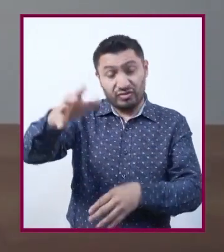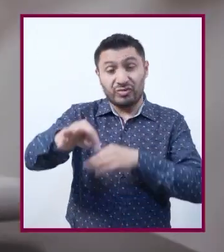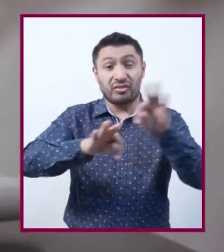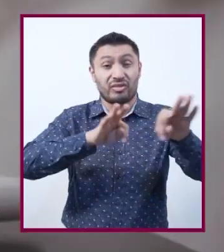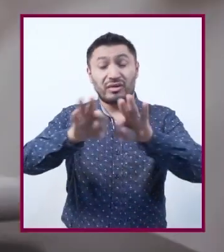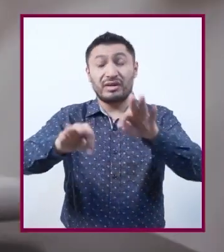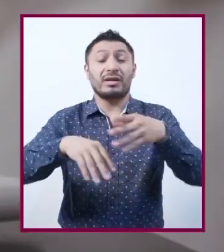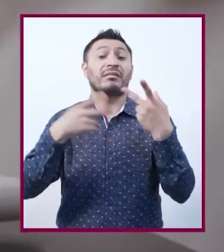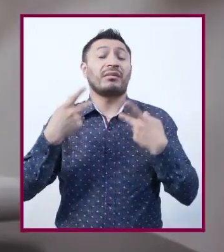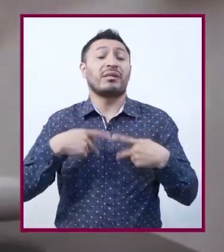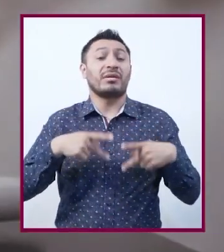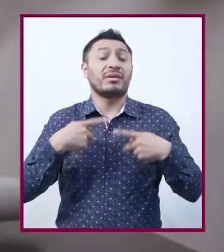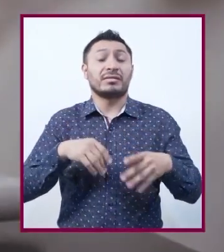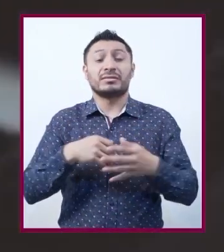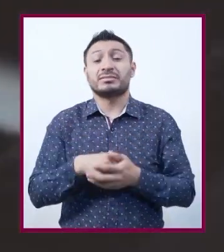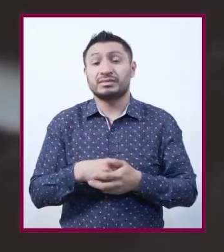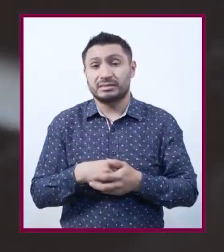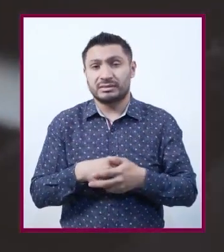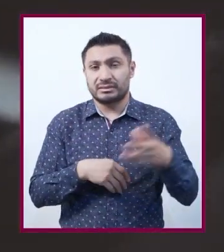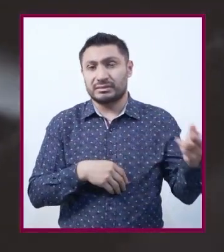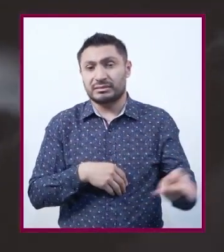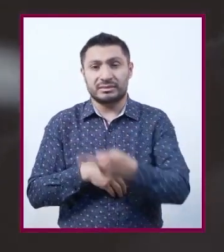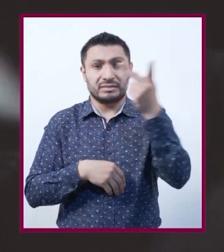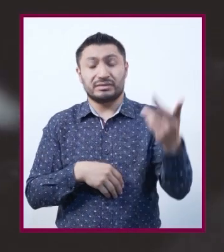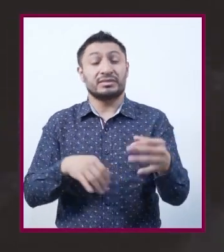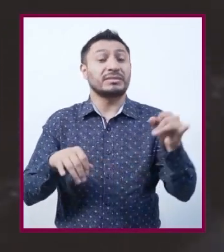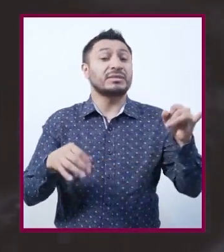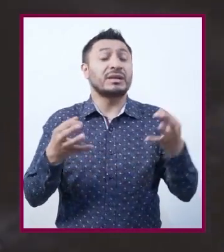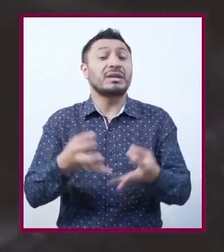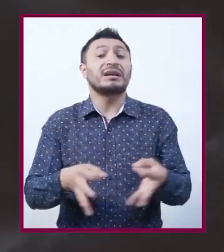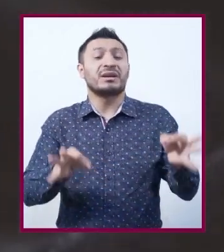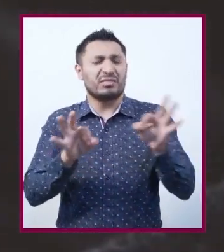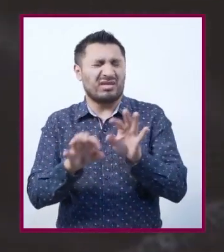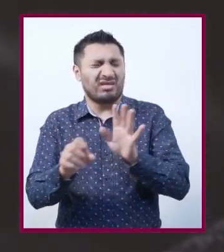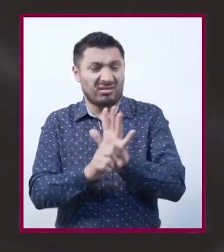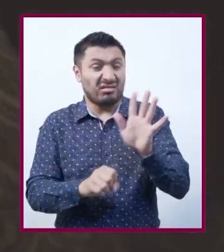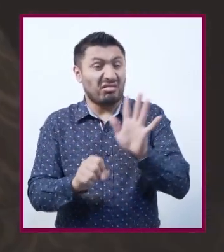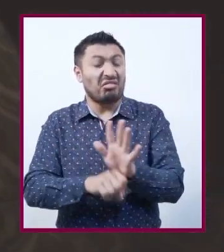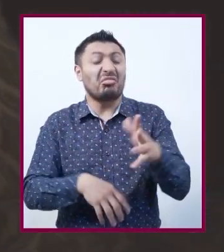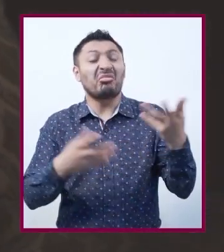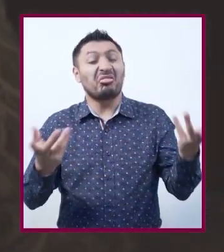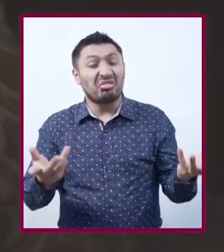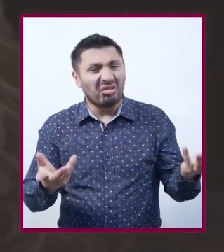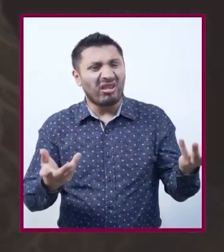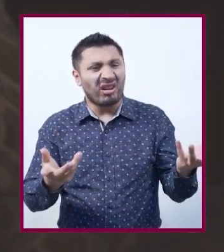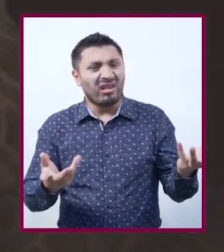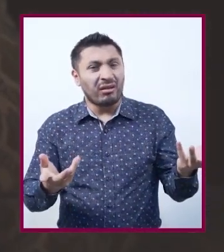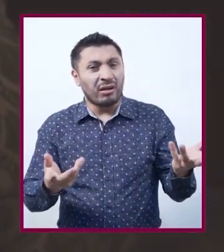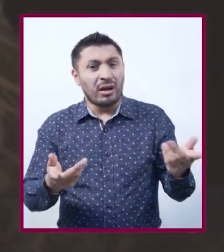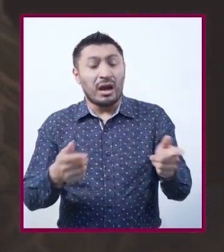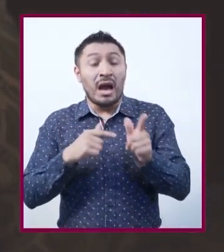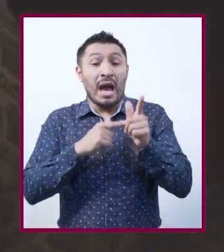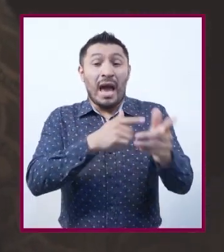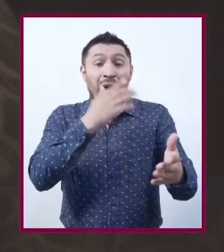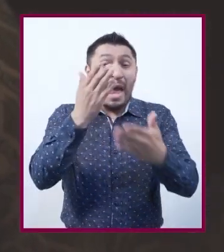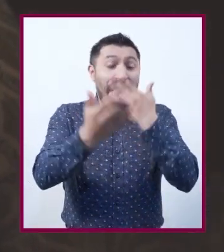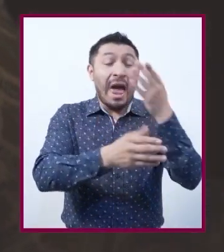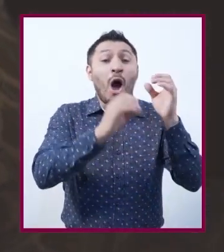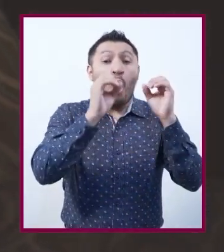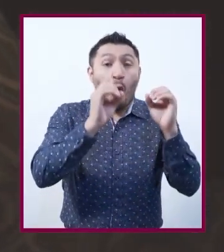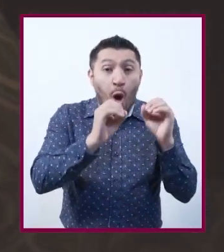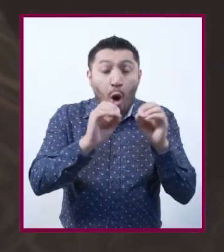personas. La pregunta fundamental que todos solemos hacernos durante esta época es la siguiente: ¿seguir estudiando